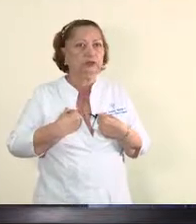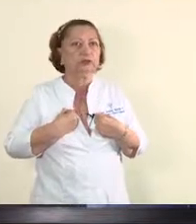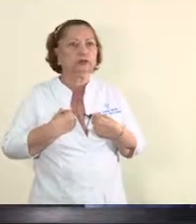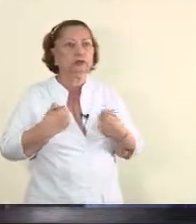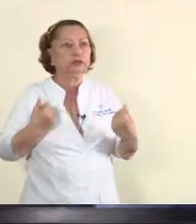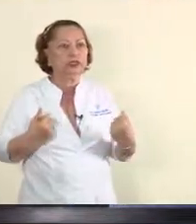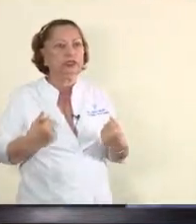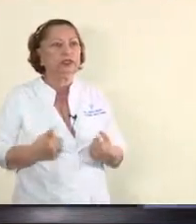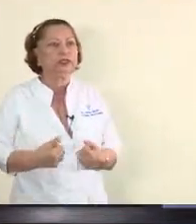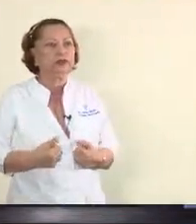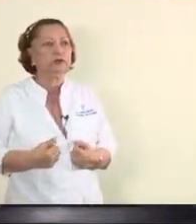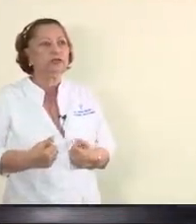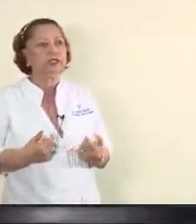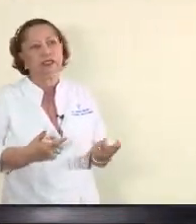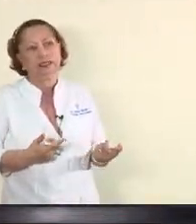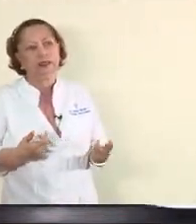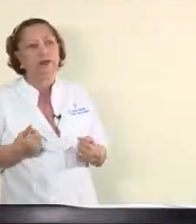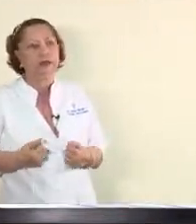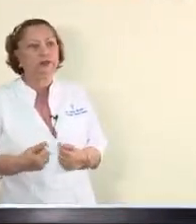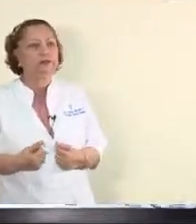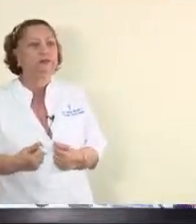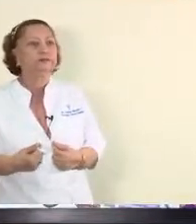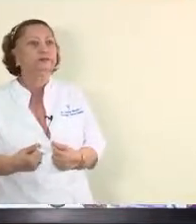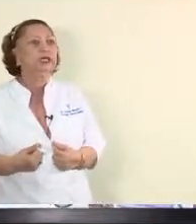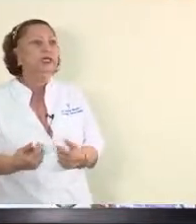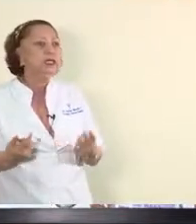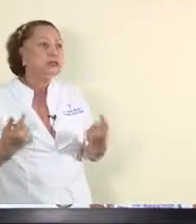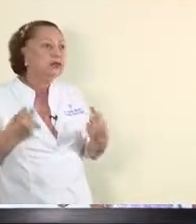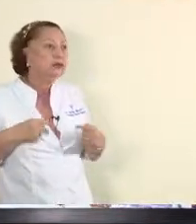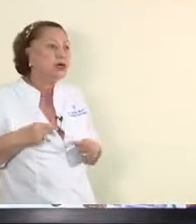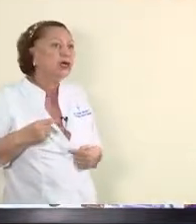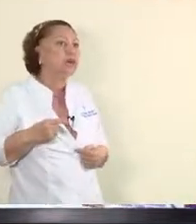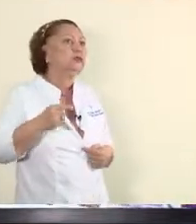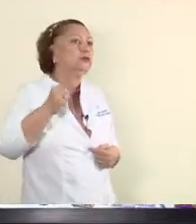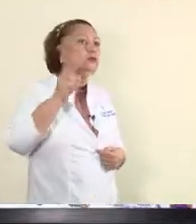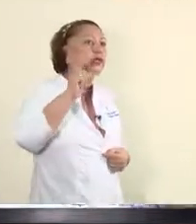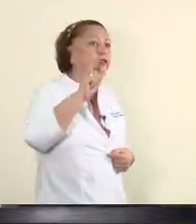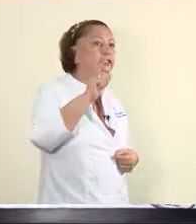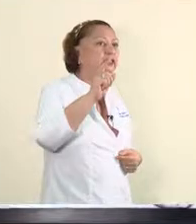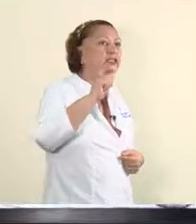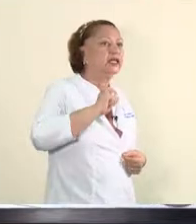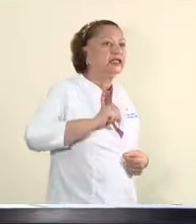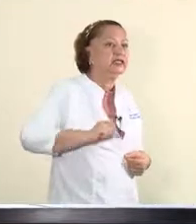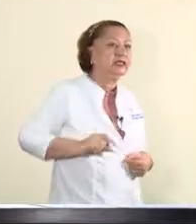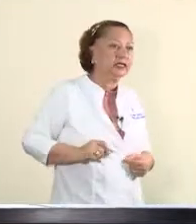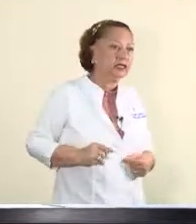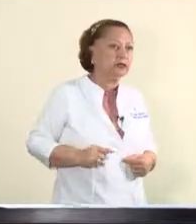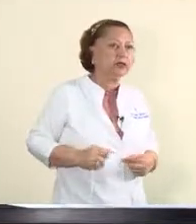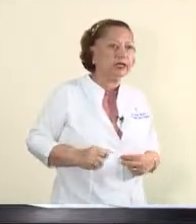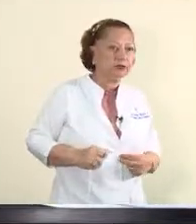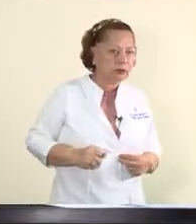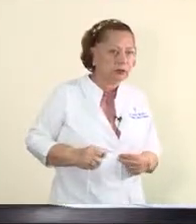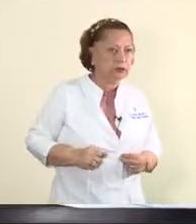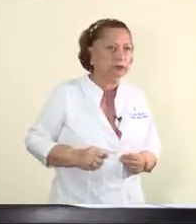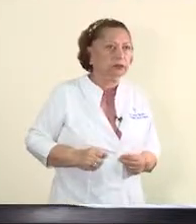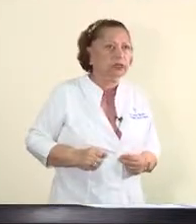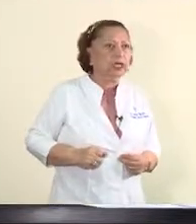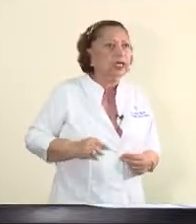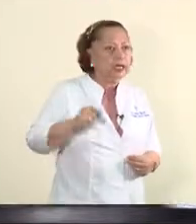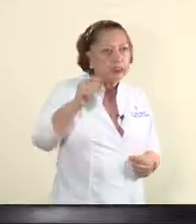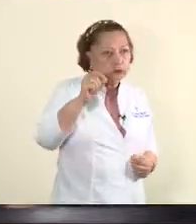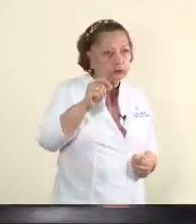autocuido de nosotros y de nuestra comunidad, el resguardo. Y trabajar con las actividades de